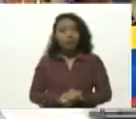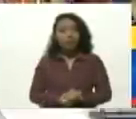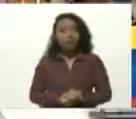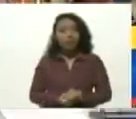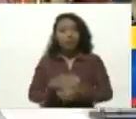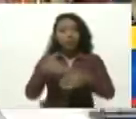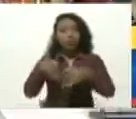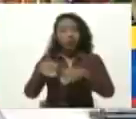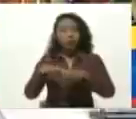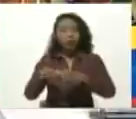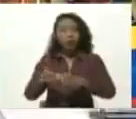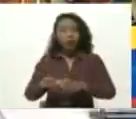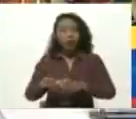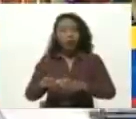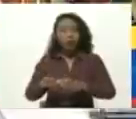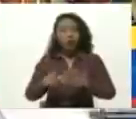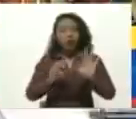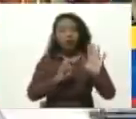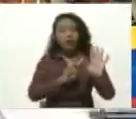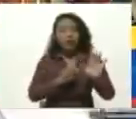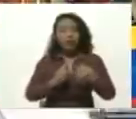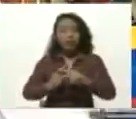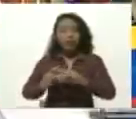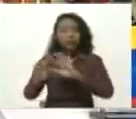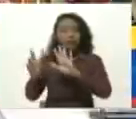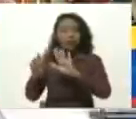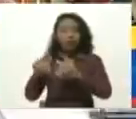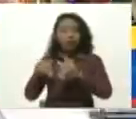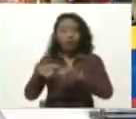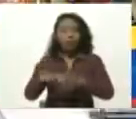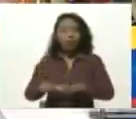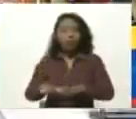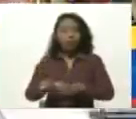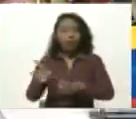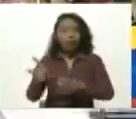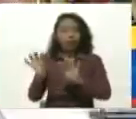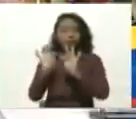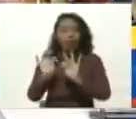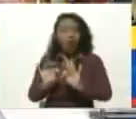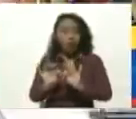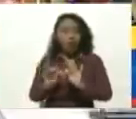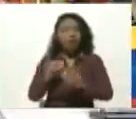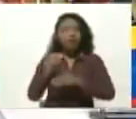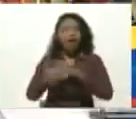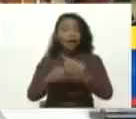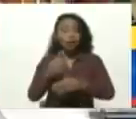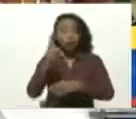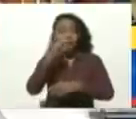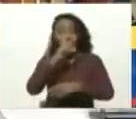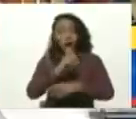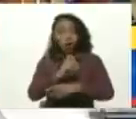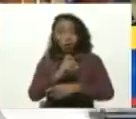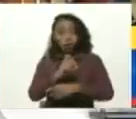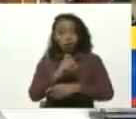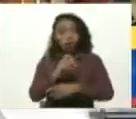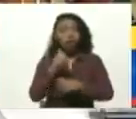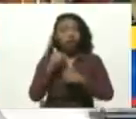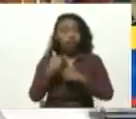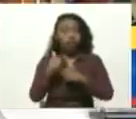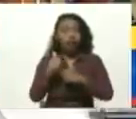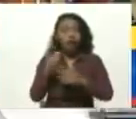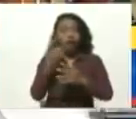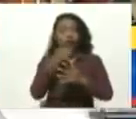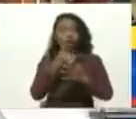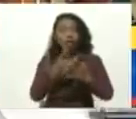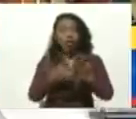suspendemos momentáneamente el 7 más 7. Ese método dio resultado hace un año. Con los datos